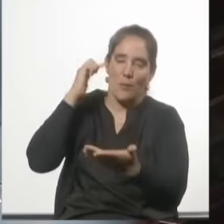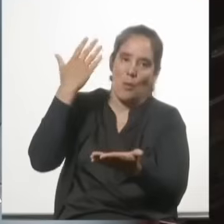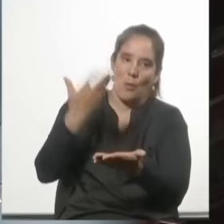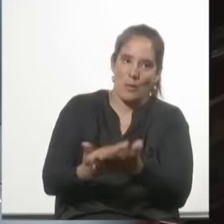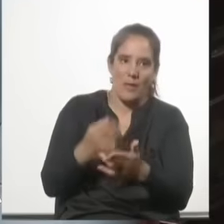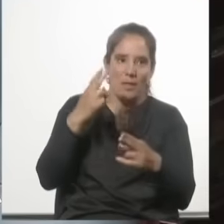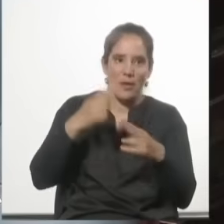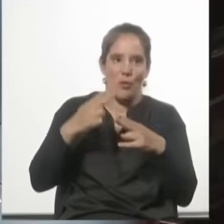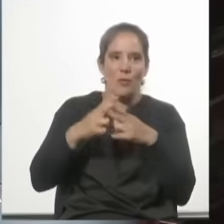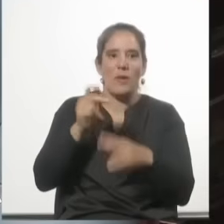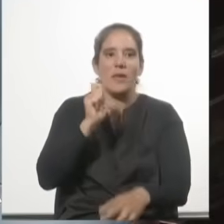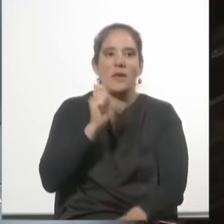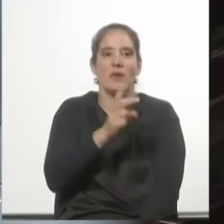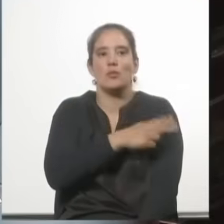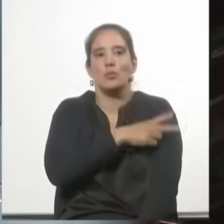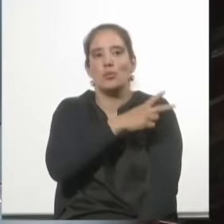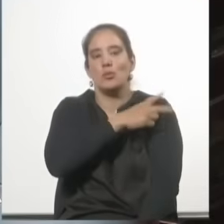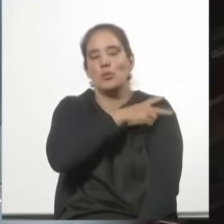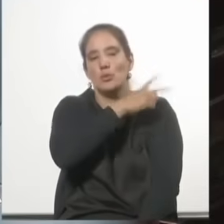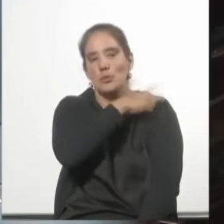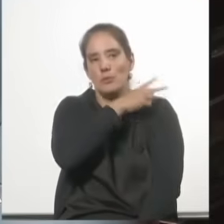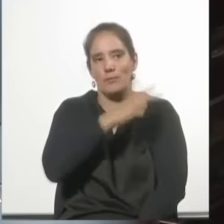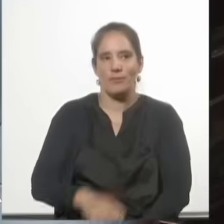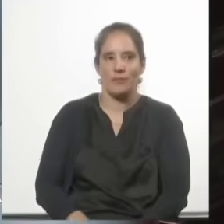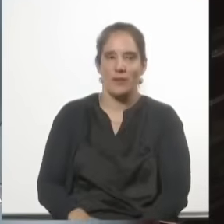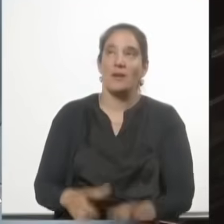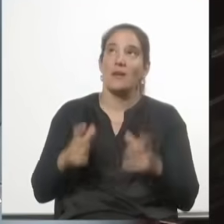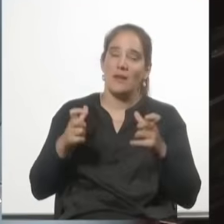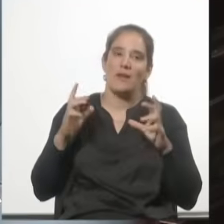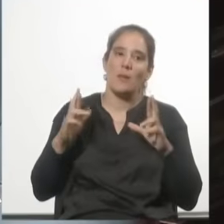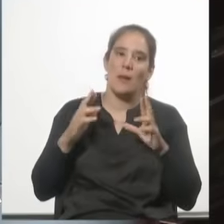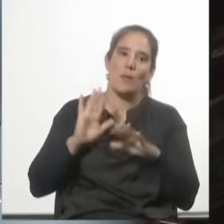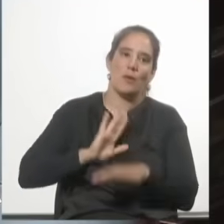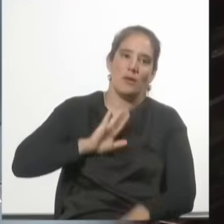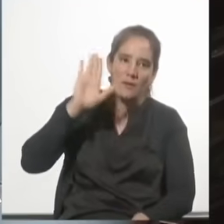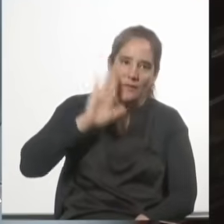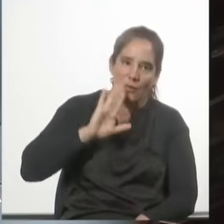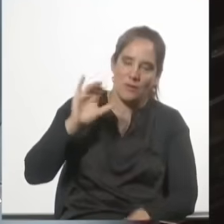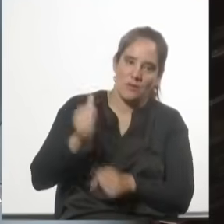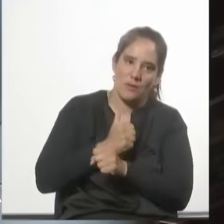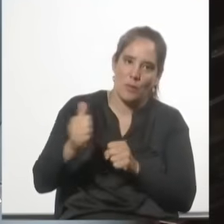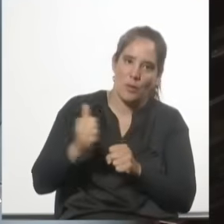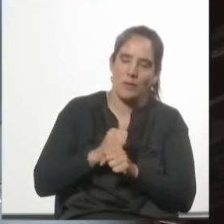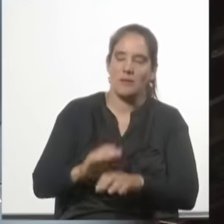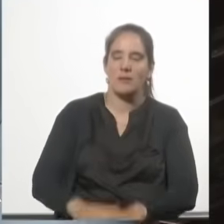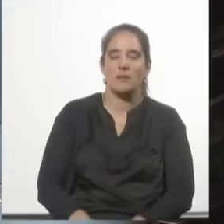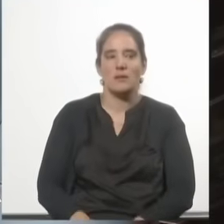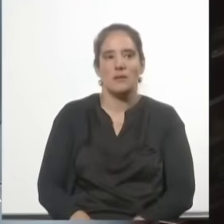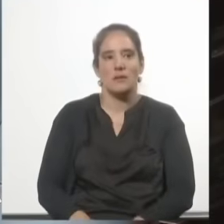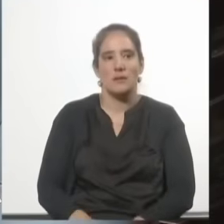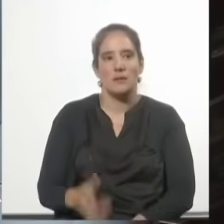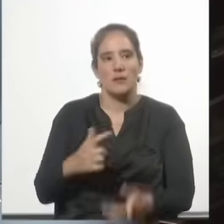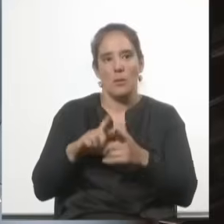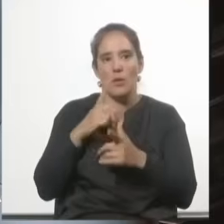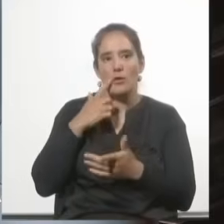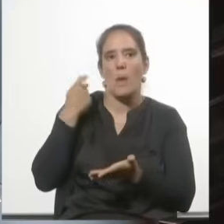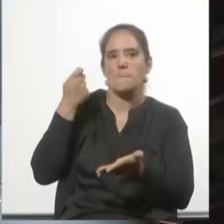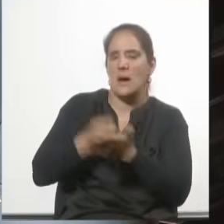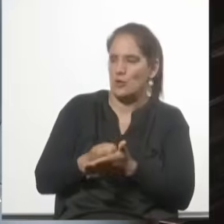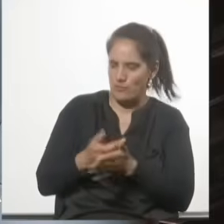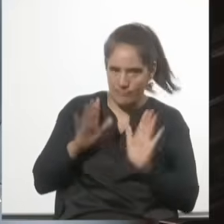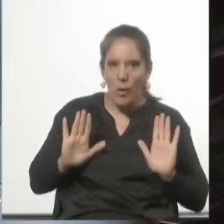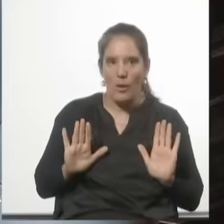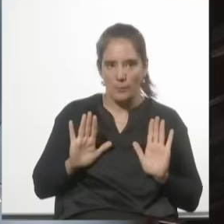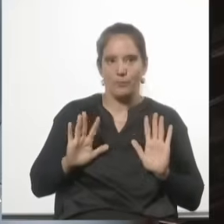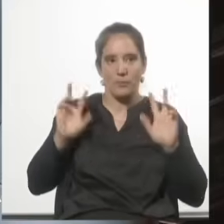propuestas para esas, y esperamos que se voten rápidamente. Acerca de los pagos realizados.